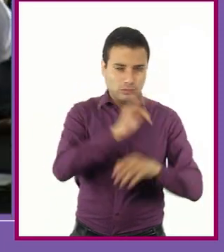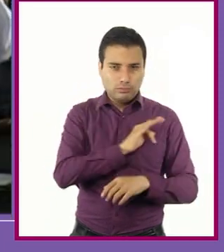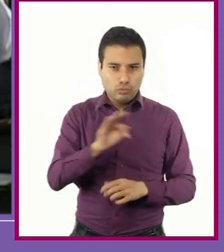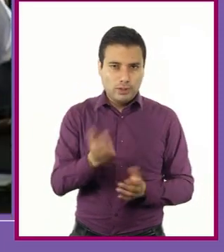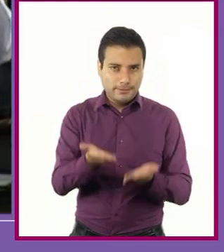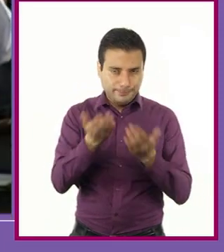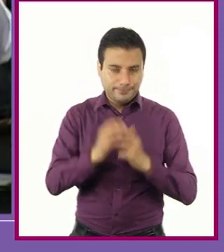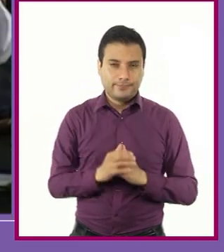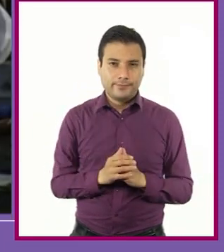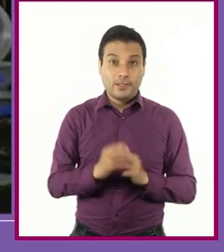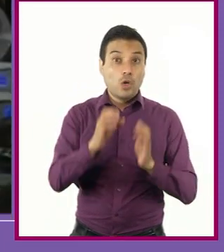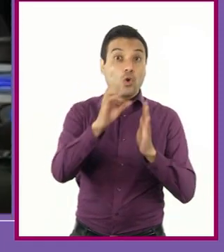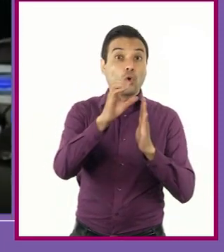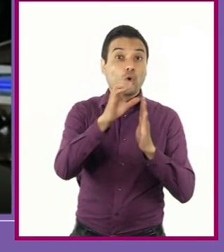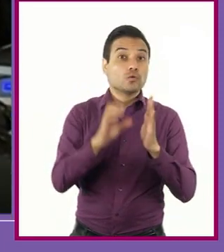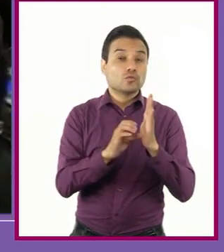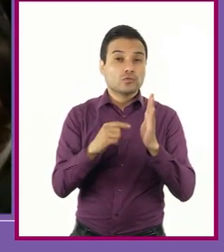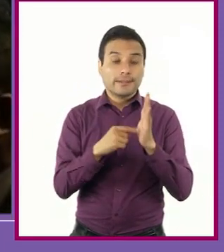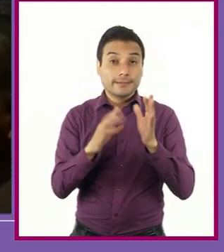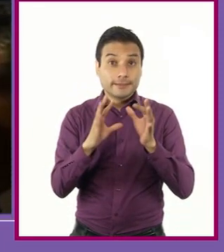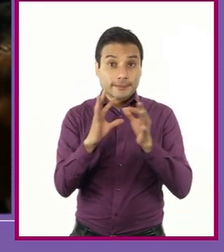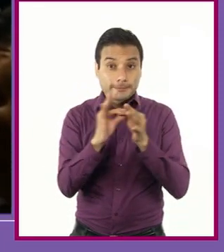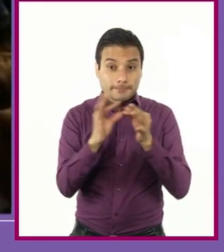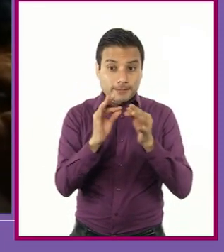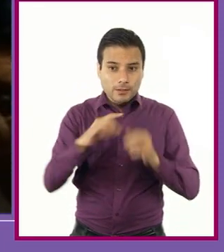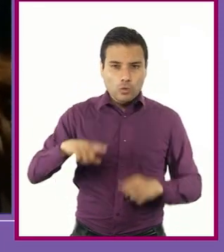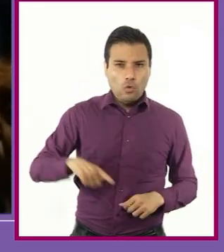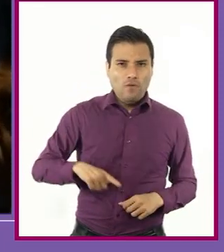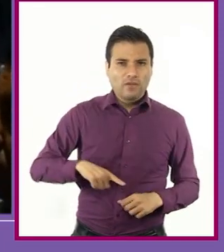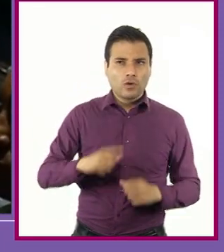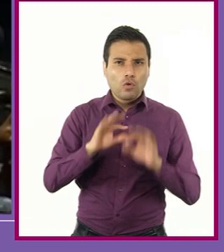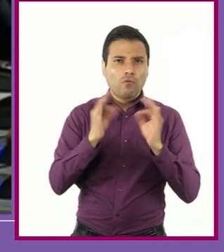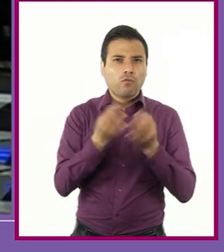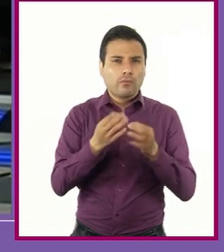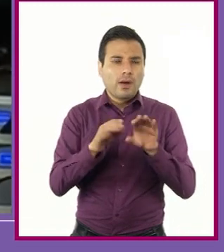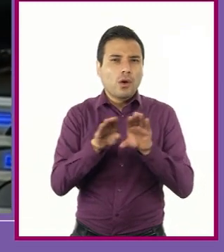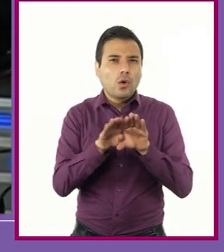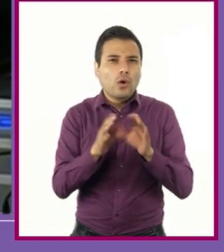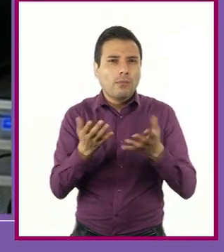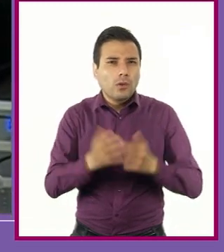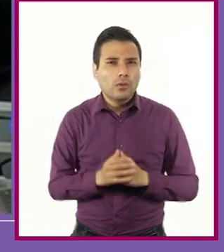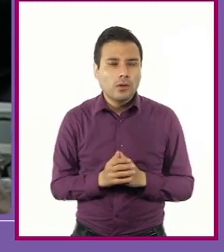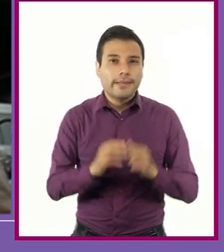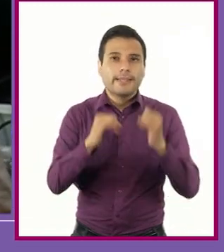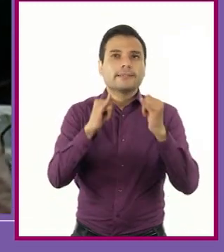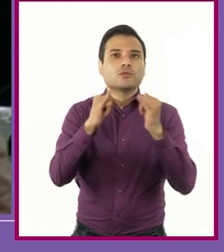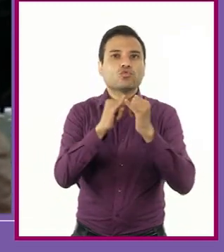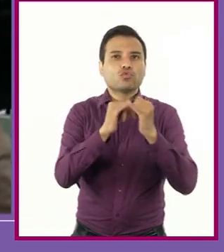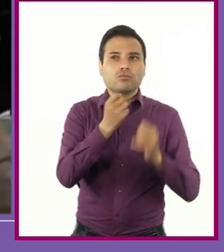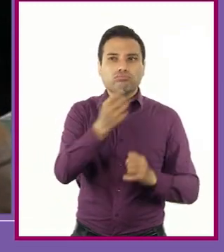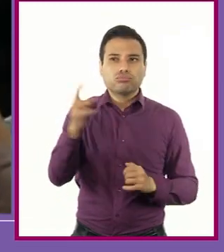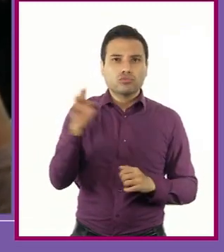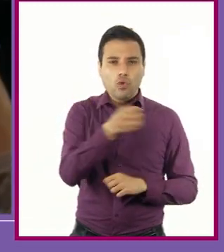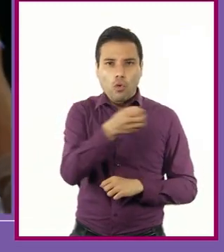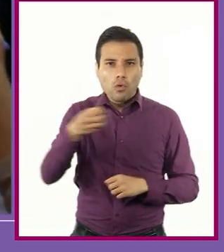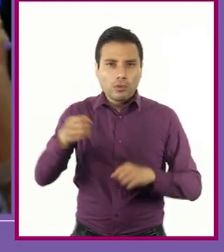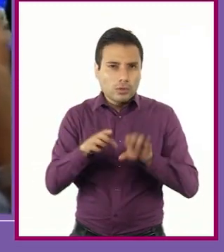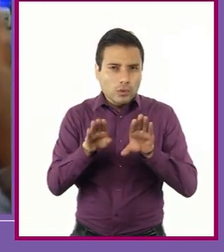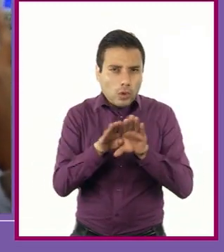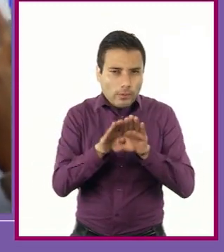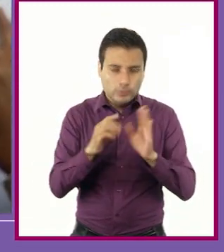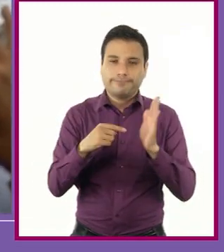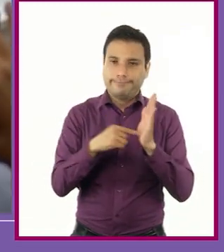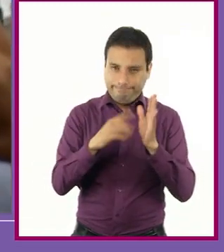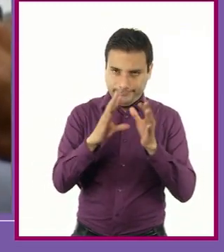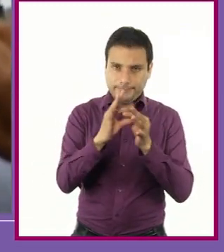La Constitución fija también las bases para el gobierno y para la organización de las instituciones en que el poder se asienta y